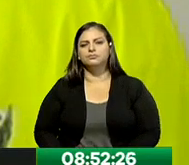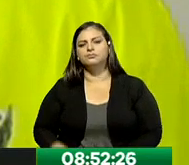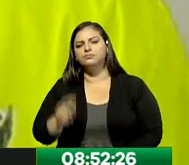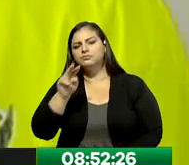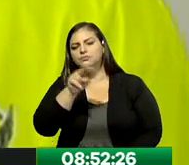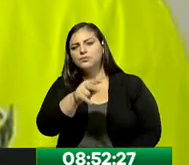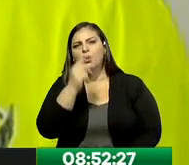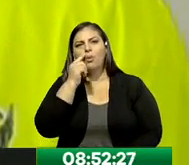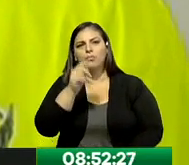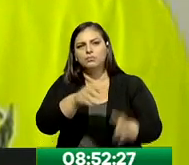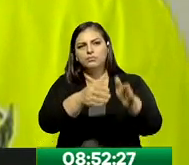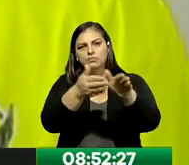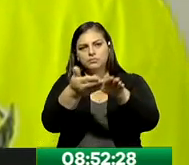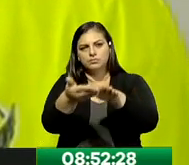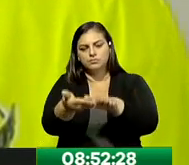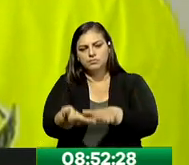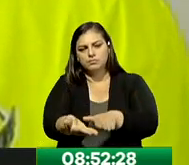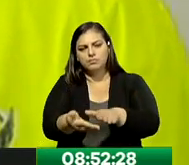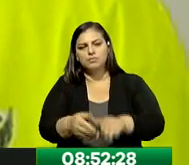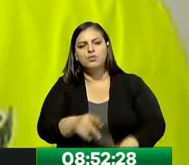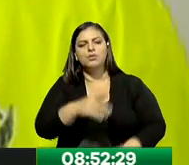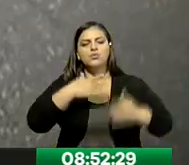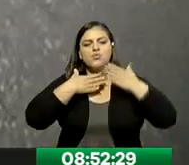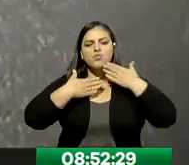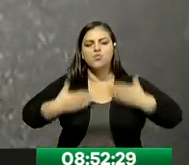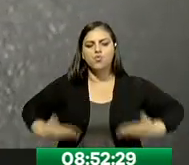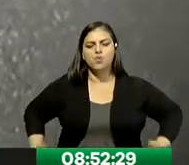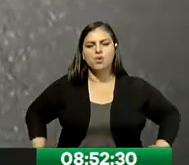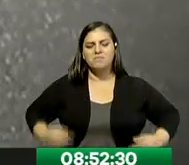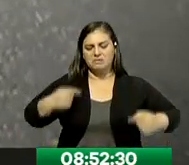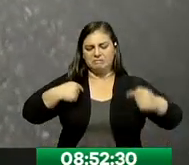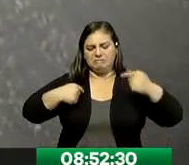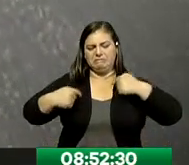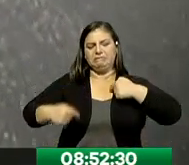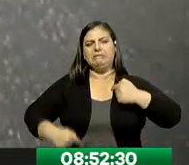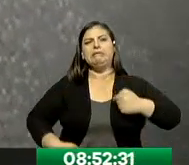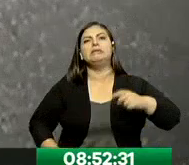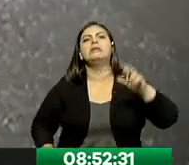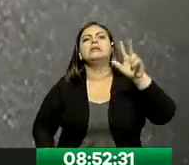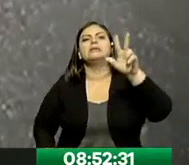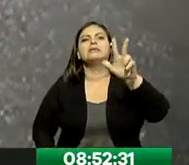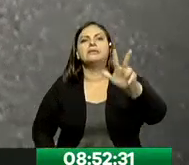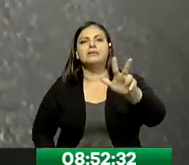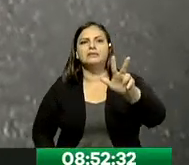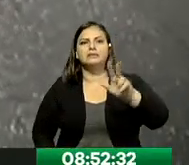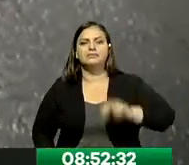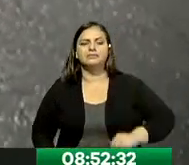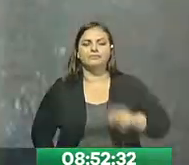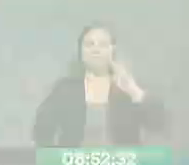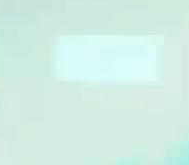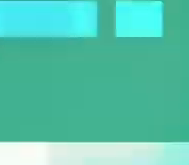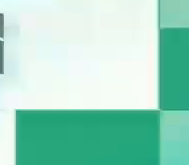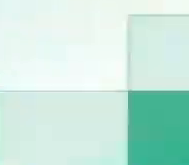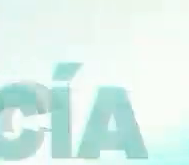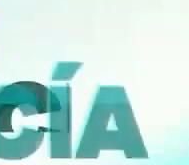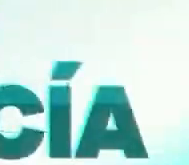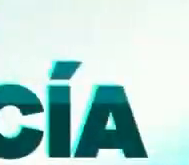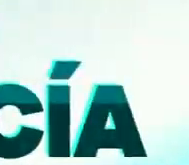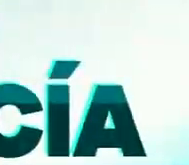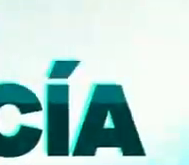que afectaron en contra de la humanidad de esta persona. Informó Julio César Saona.